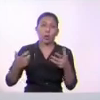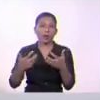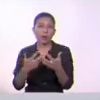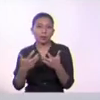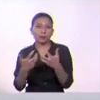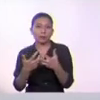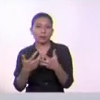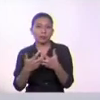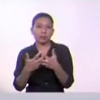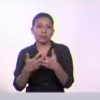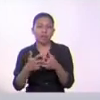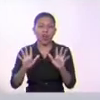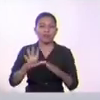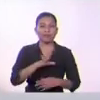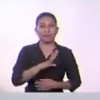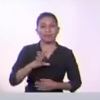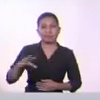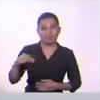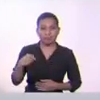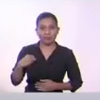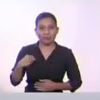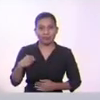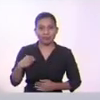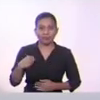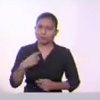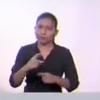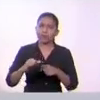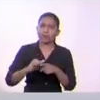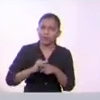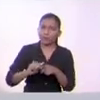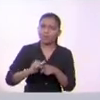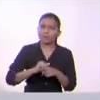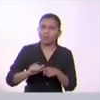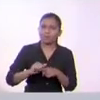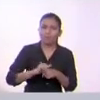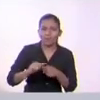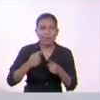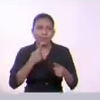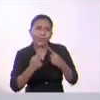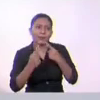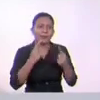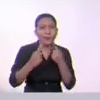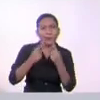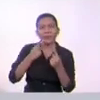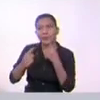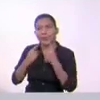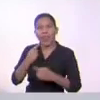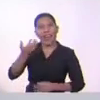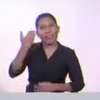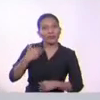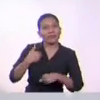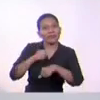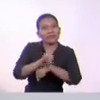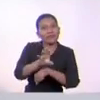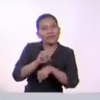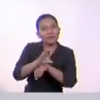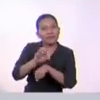compañeros o con tu familia. Practica hacer entrevistas siguiendo las ideas que te